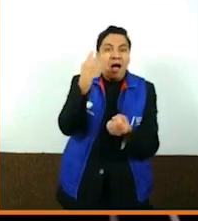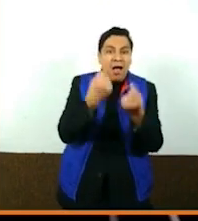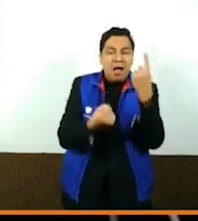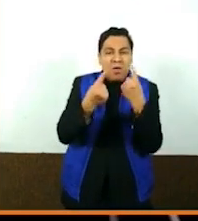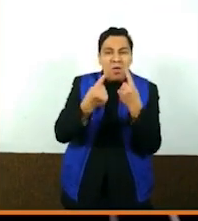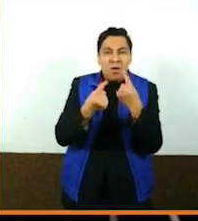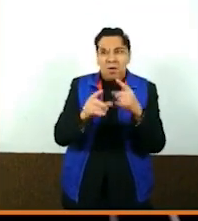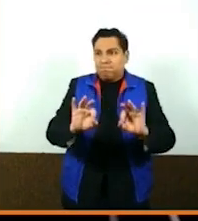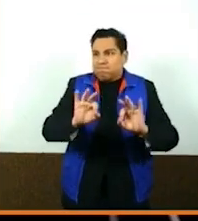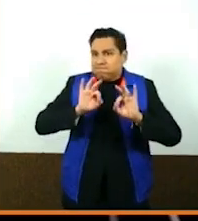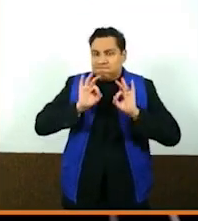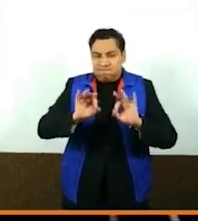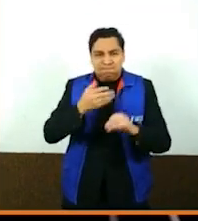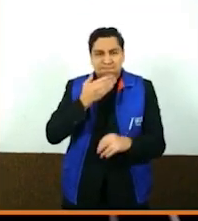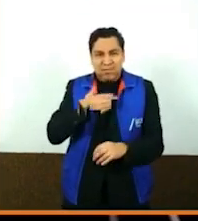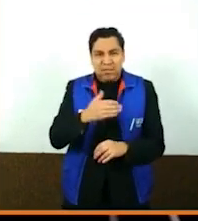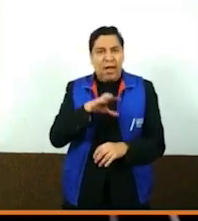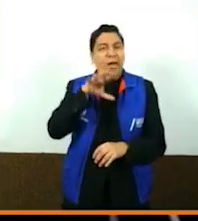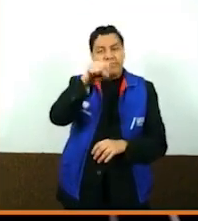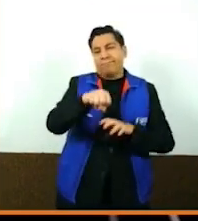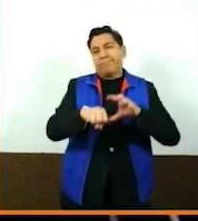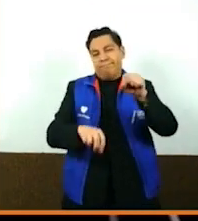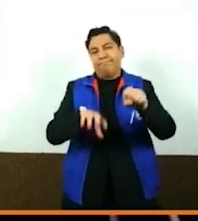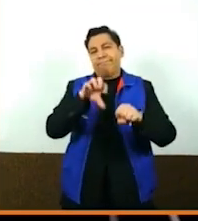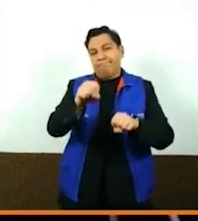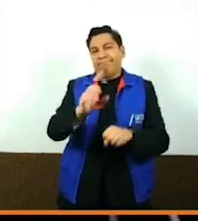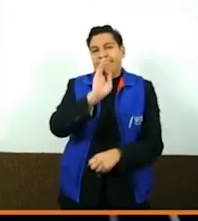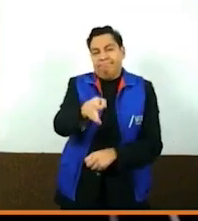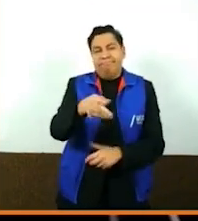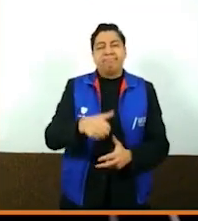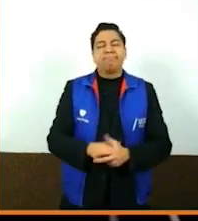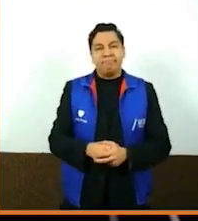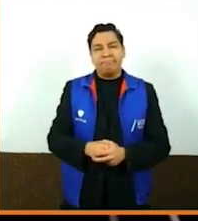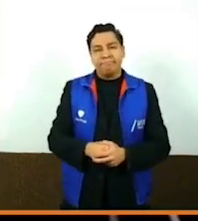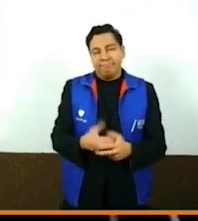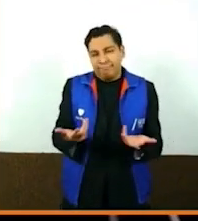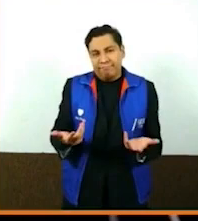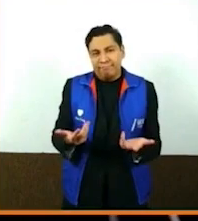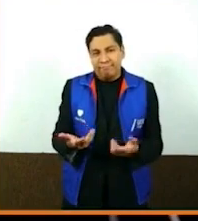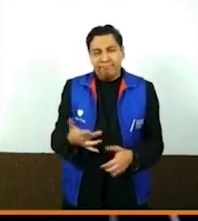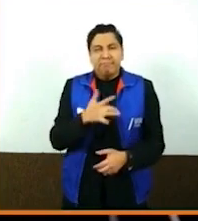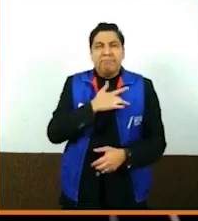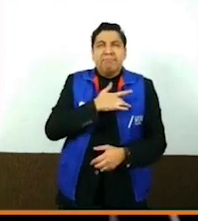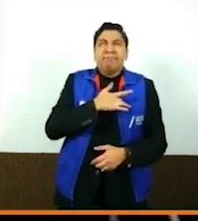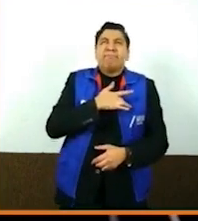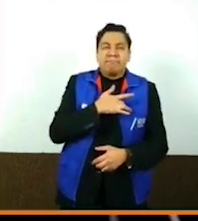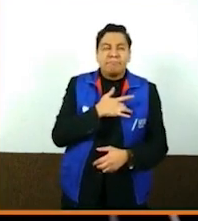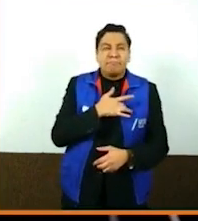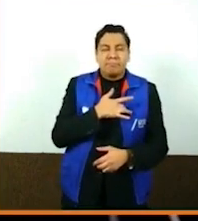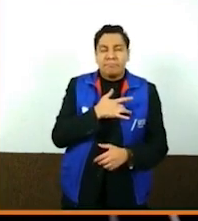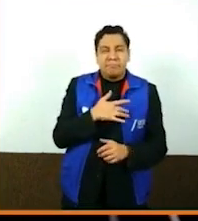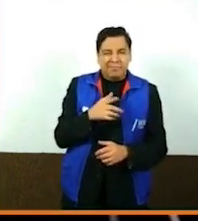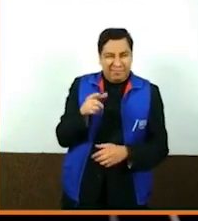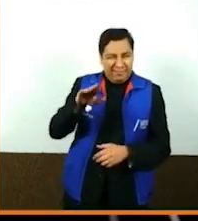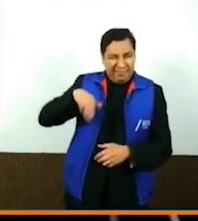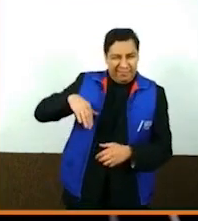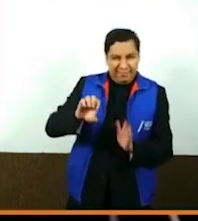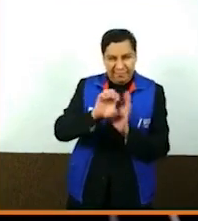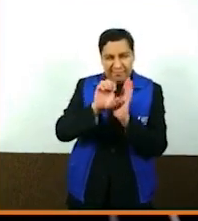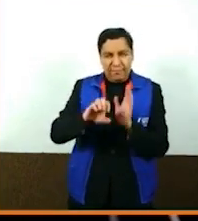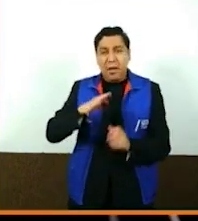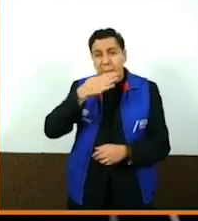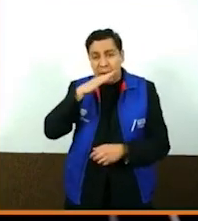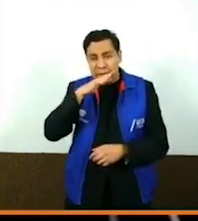que insisto, tienen la sustentabilidad en el corazón. Porque, y vuelvo al ejemplo del maíz, para